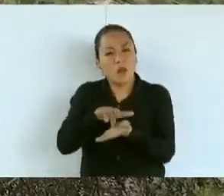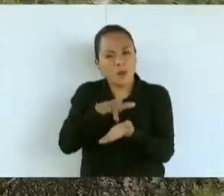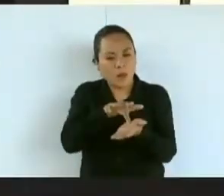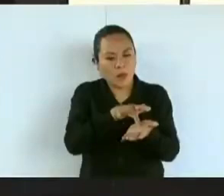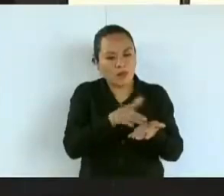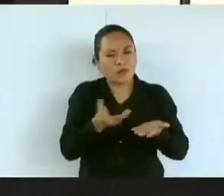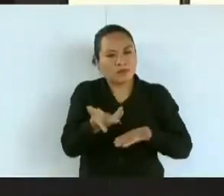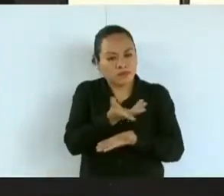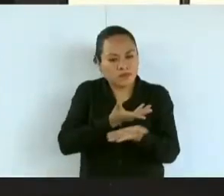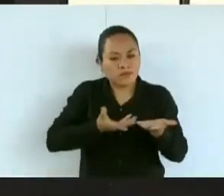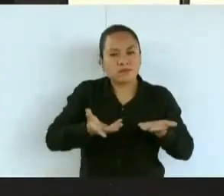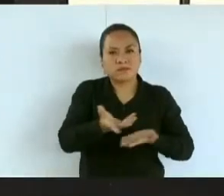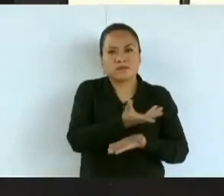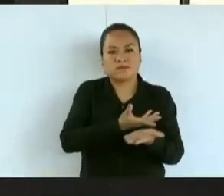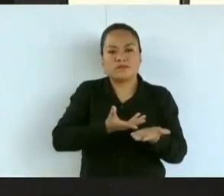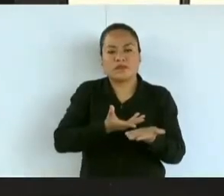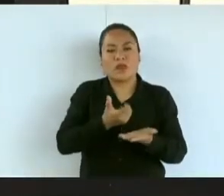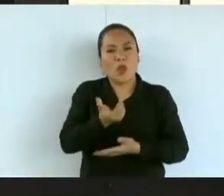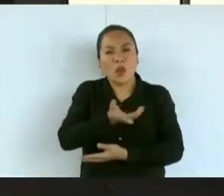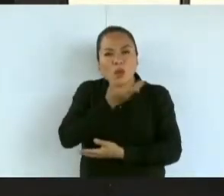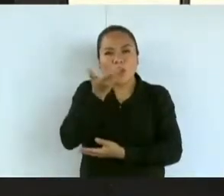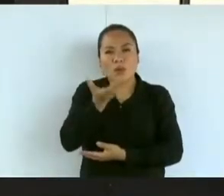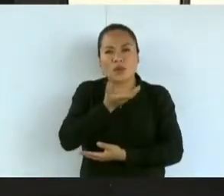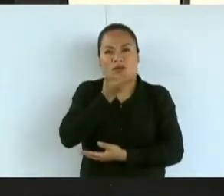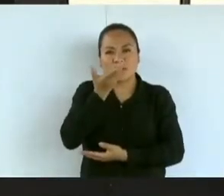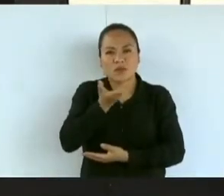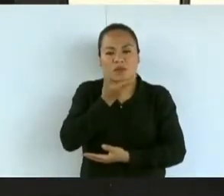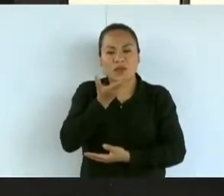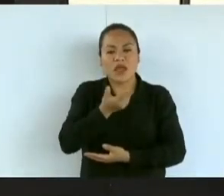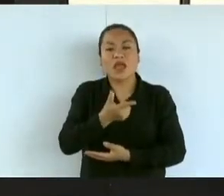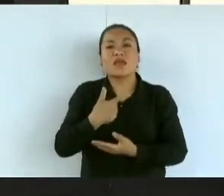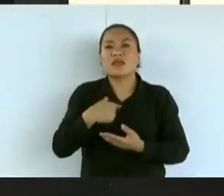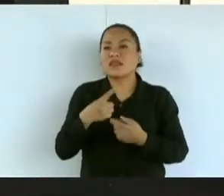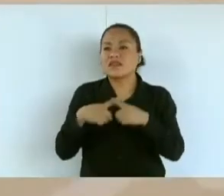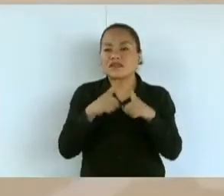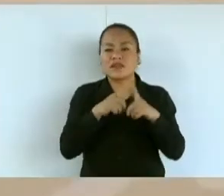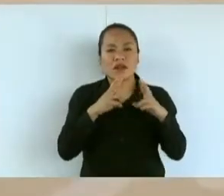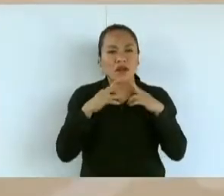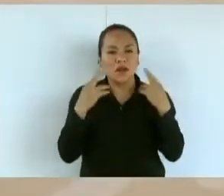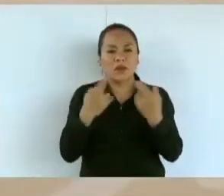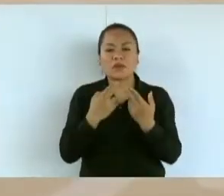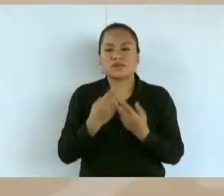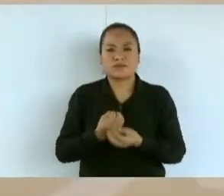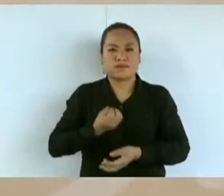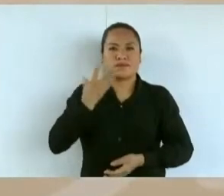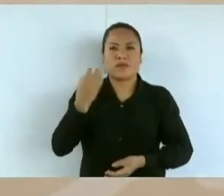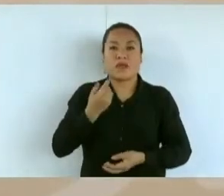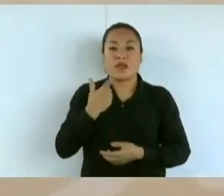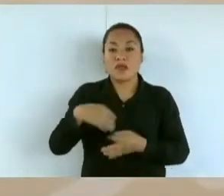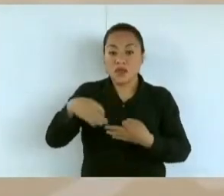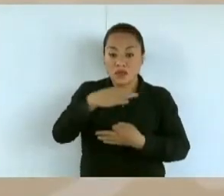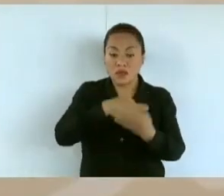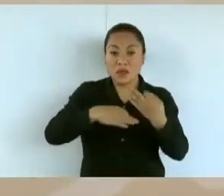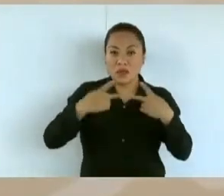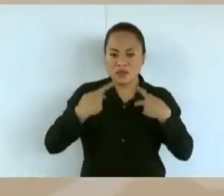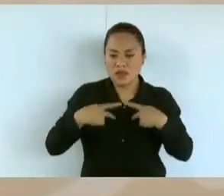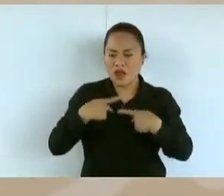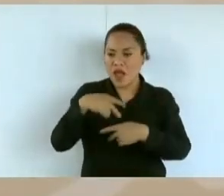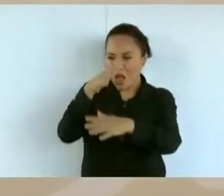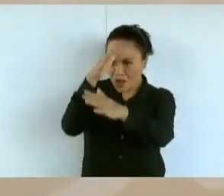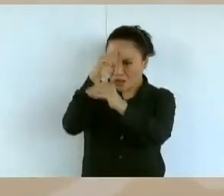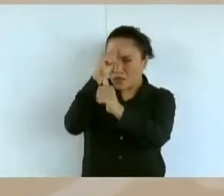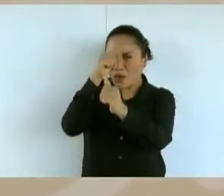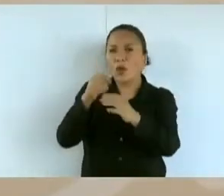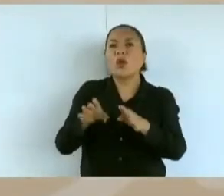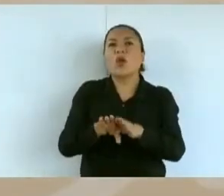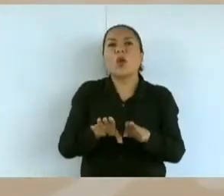nuestros tequios, nuestras costumbres y nuestras asambleas, donde se acordó cómo construir el